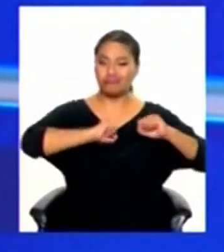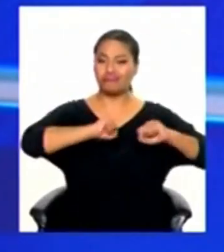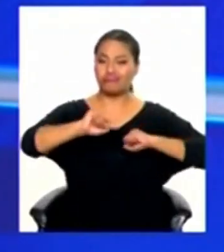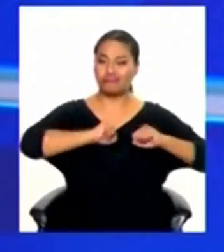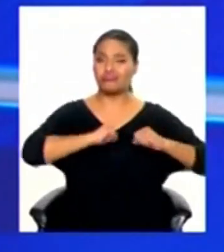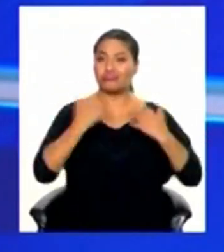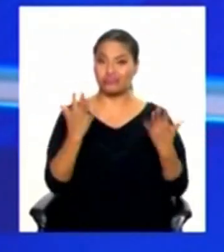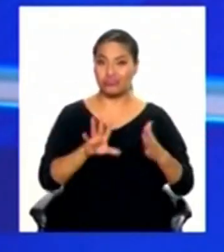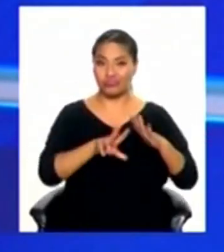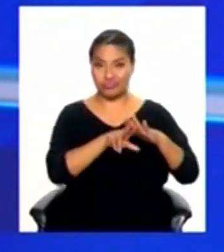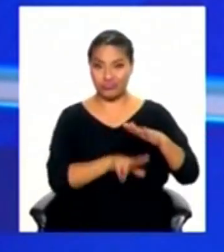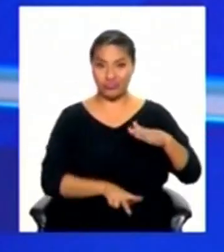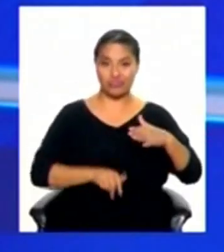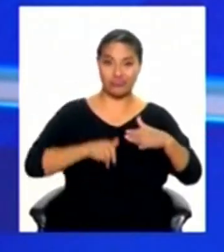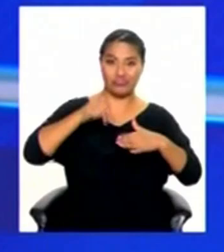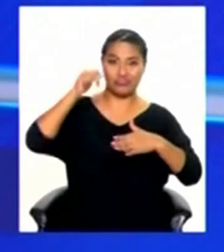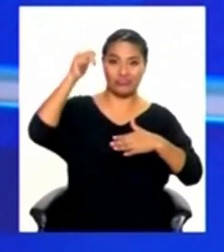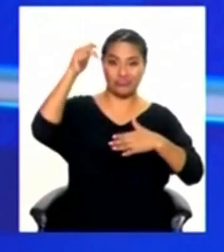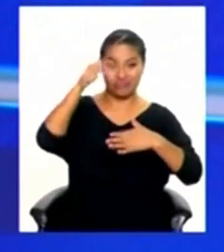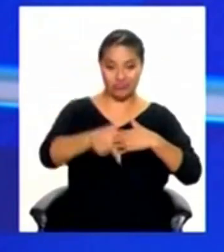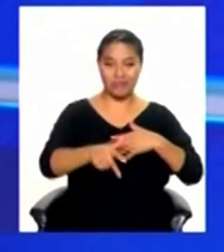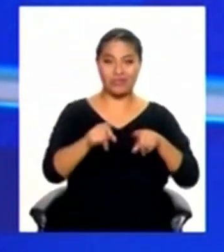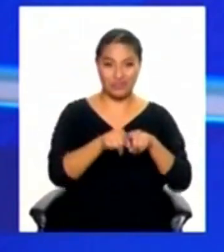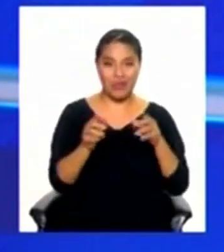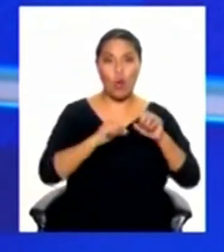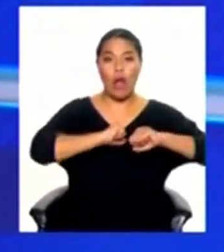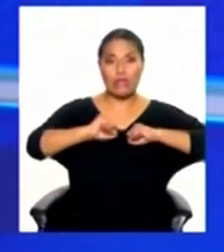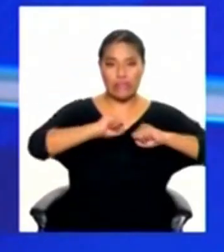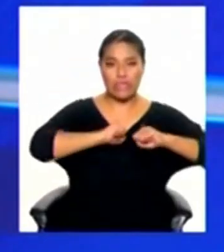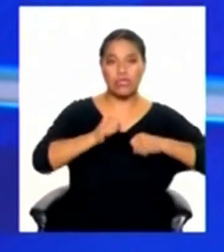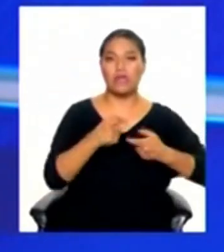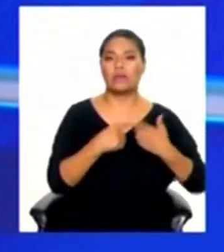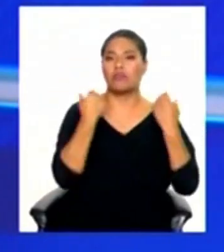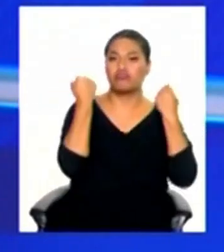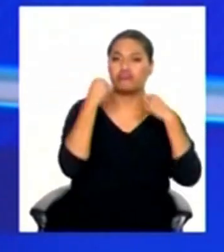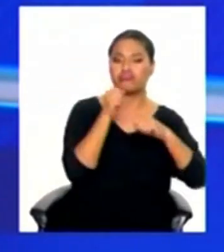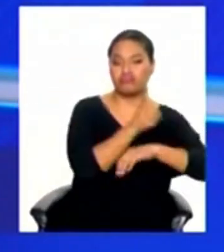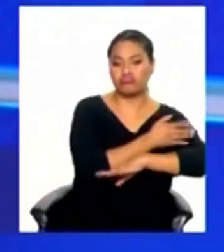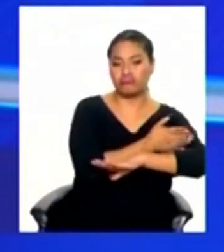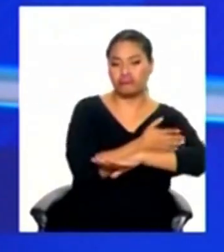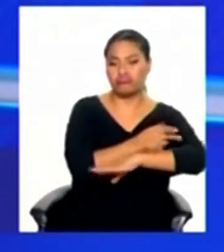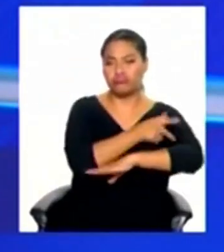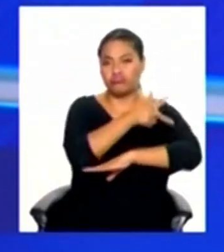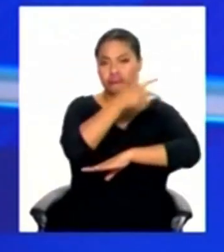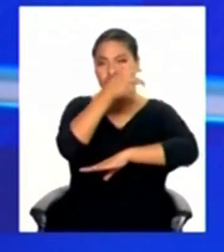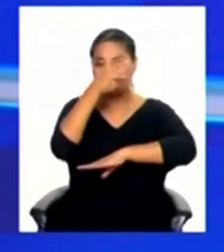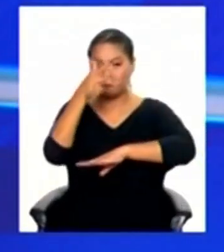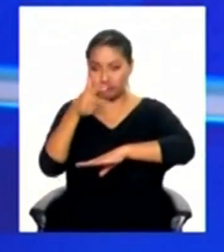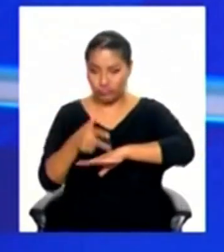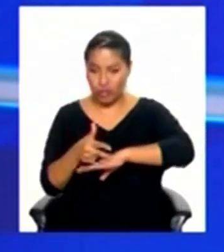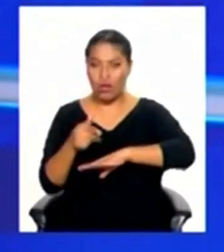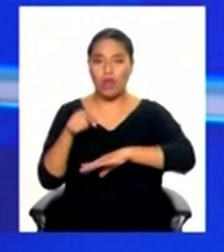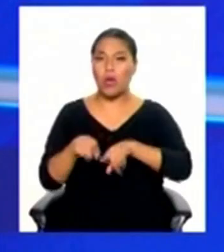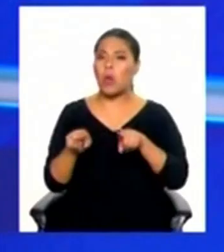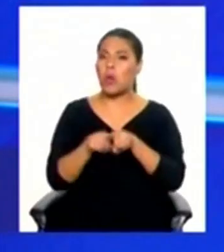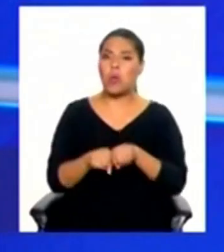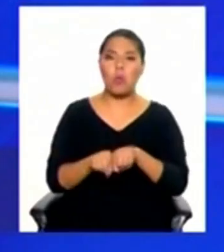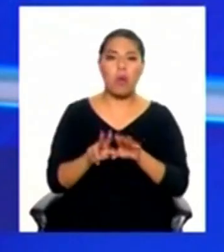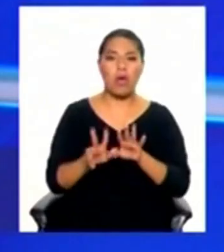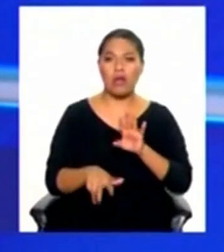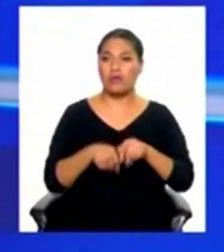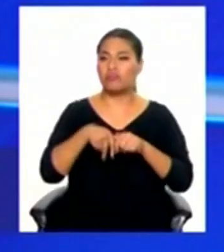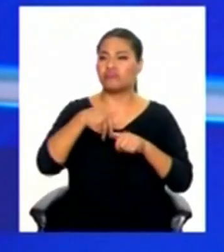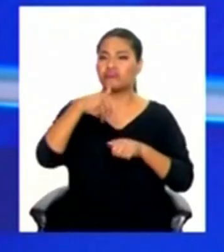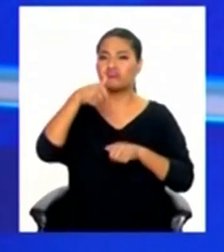largo pues saltaba siete metros el año pasado este año está saltando seis coma 98 metros no entonces